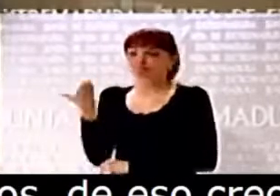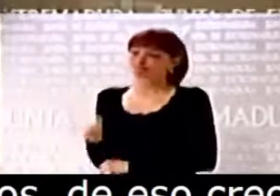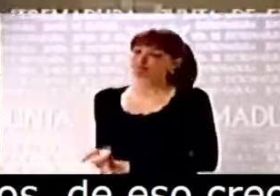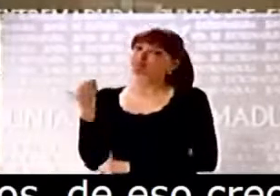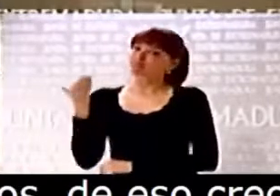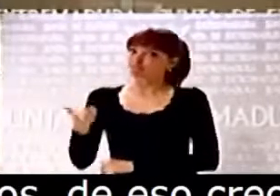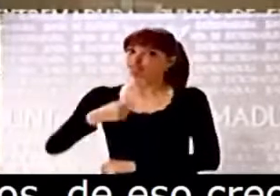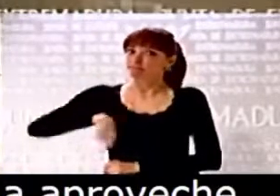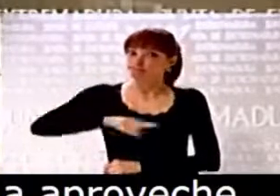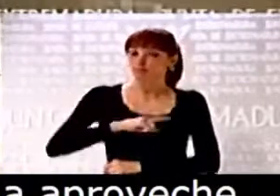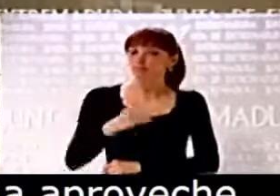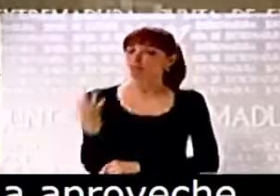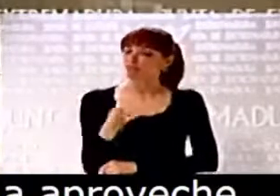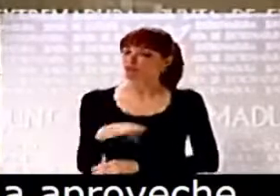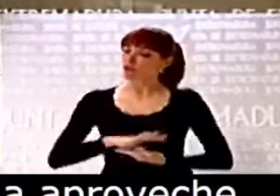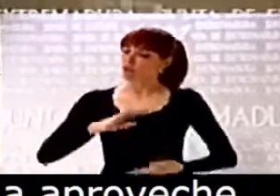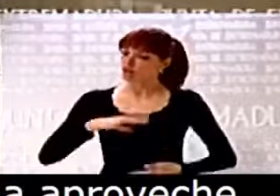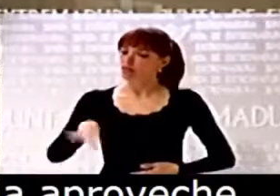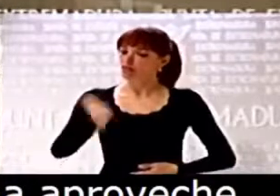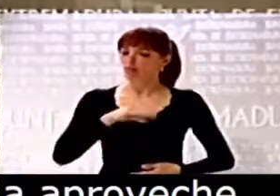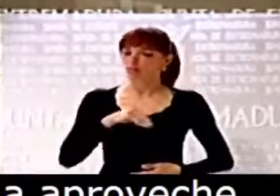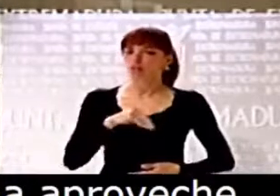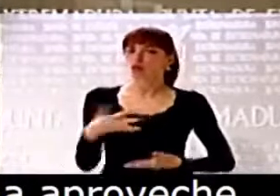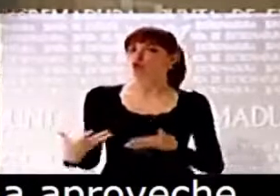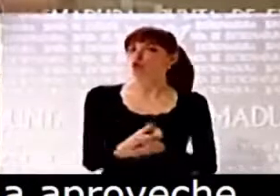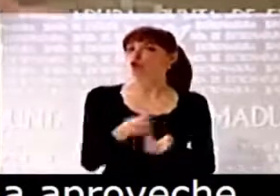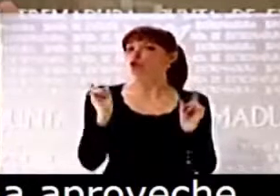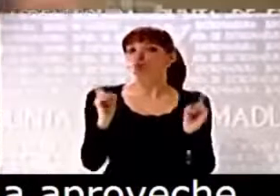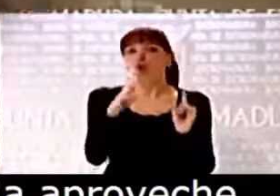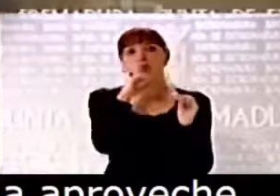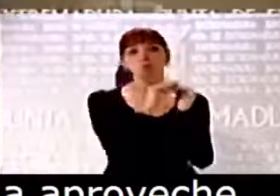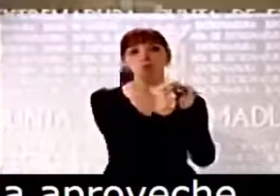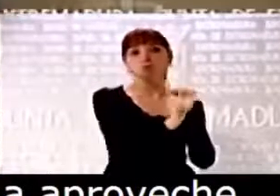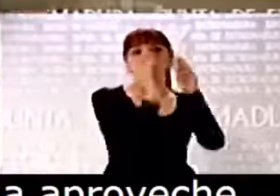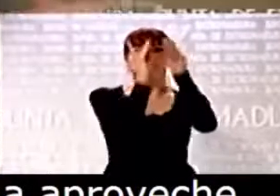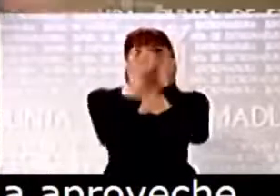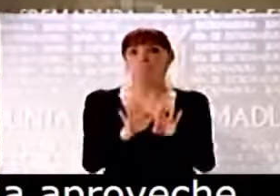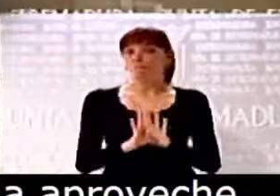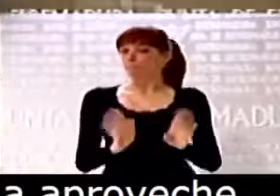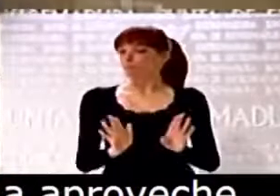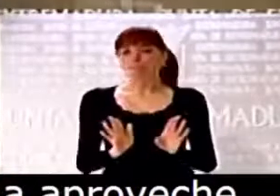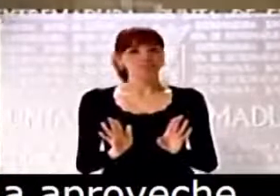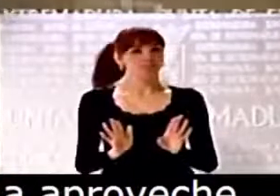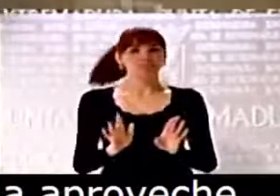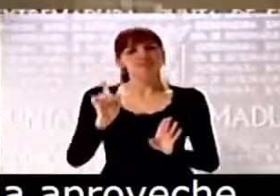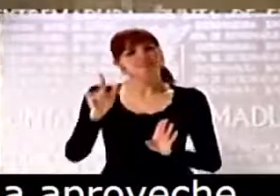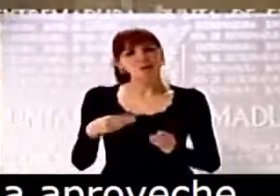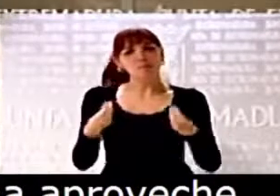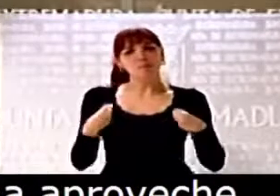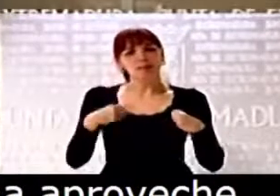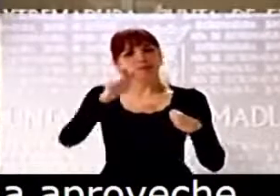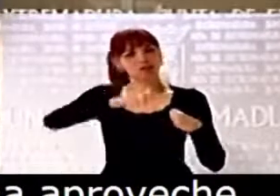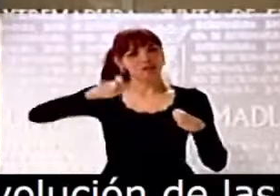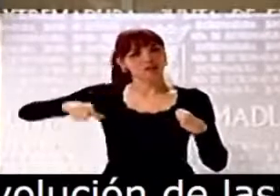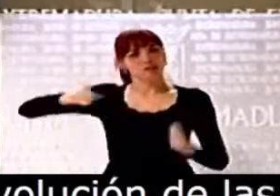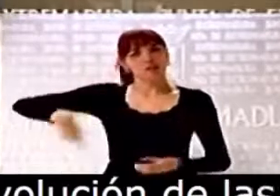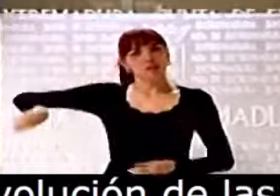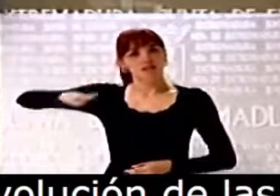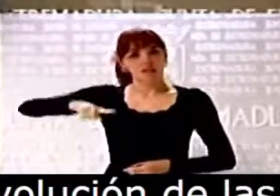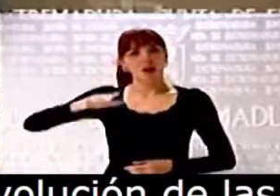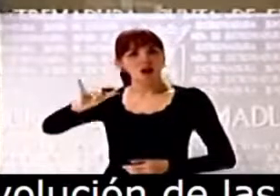seamos capaces de entenderlo, que no todo es solo sostenibilidad o digitalización, que también hay vidas y seres humanos